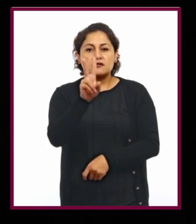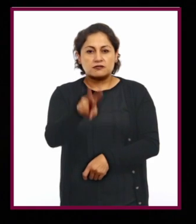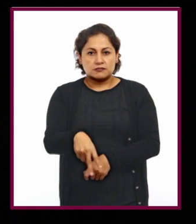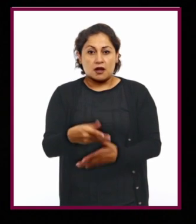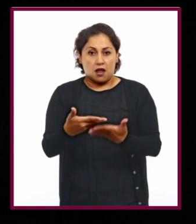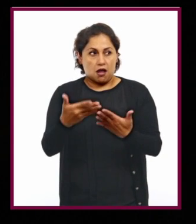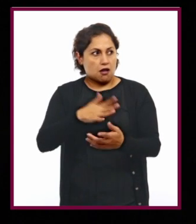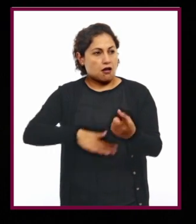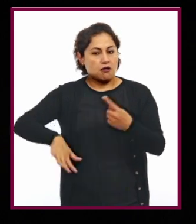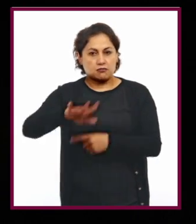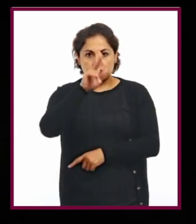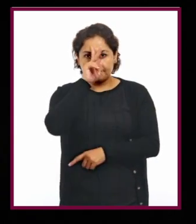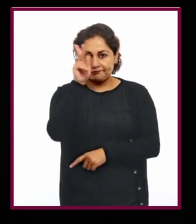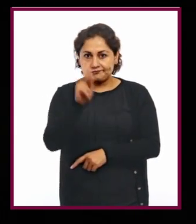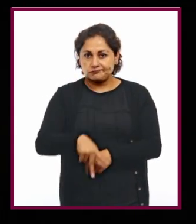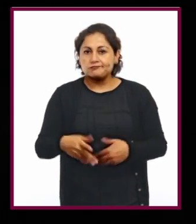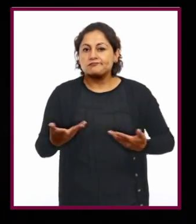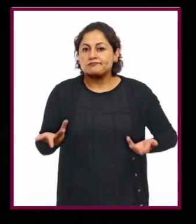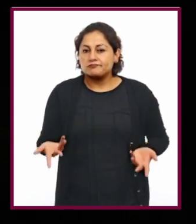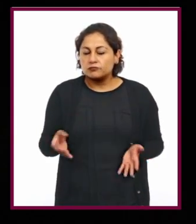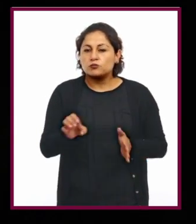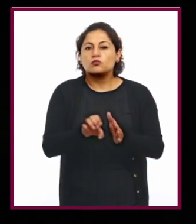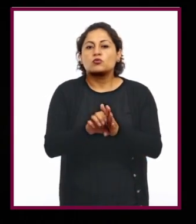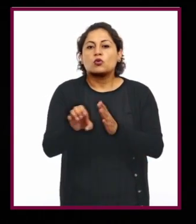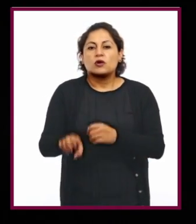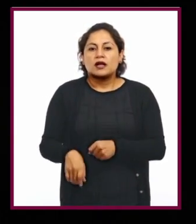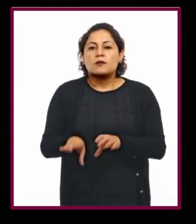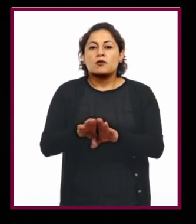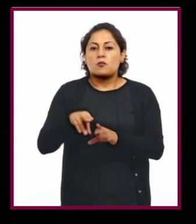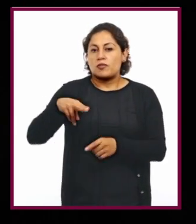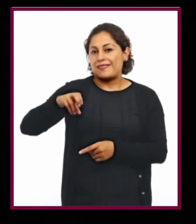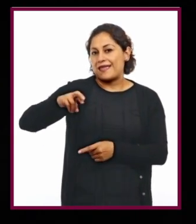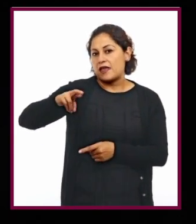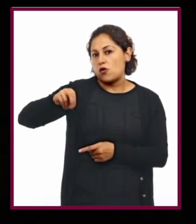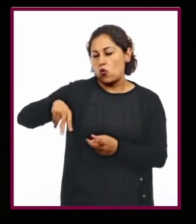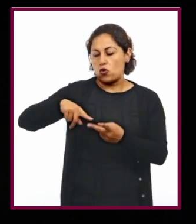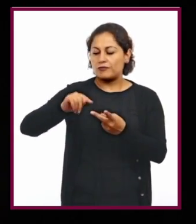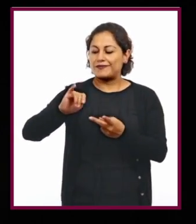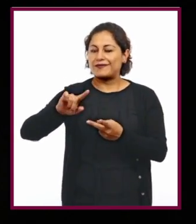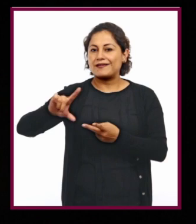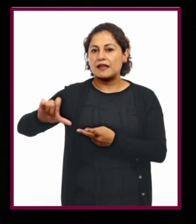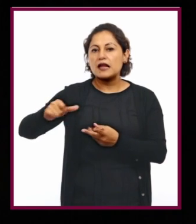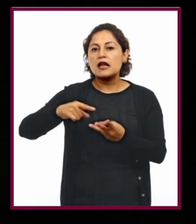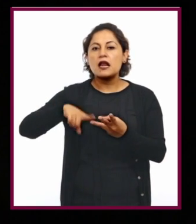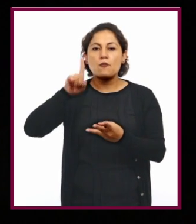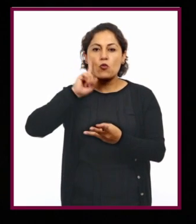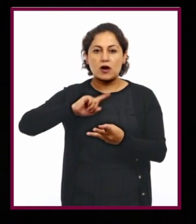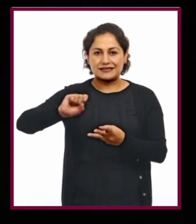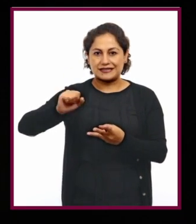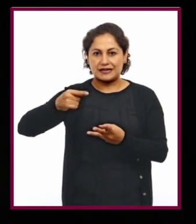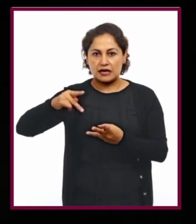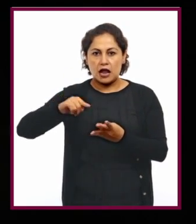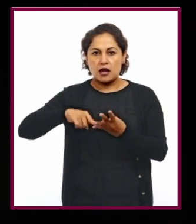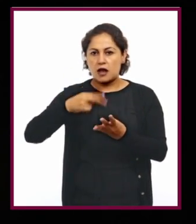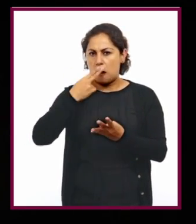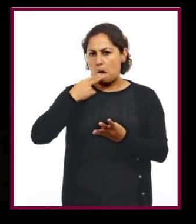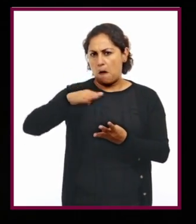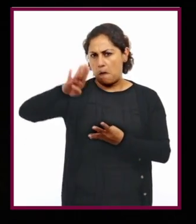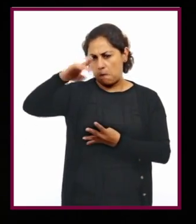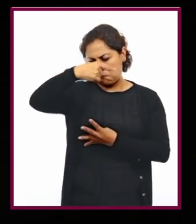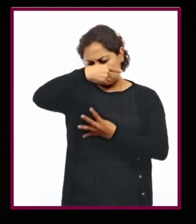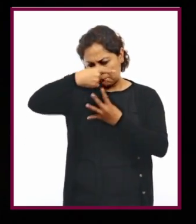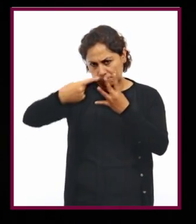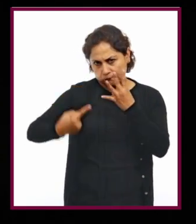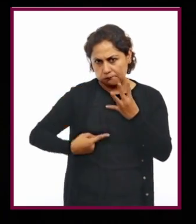Y ni hablar de nuestros días. No tenemos que referirnos solo a Nerón, Atila, María la Sanguinaria o